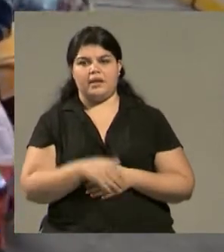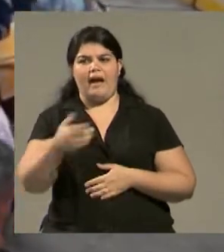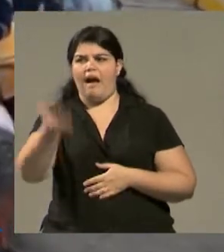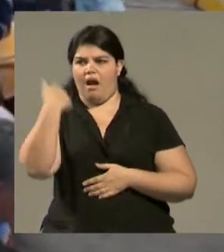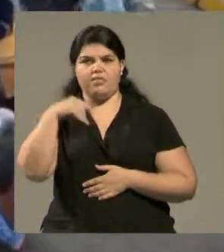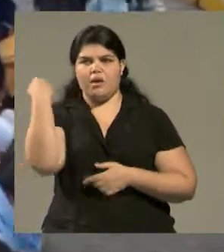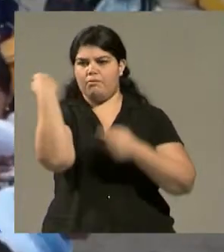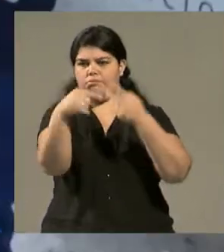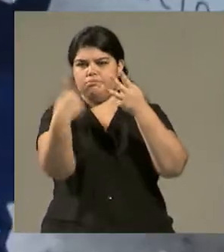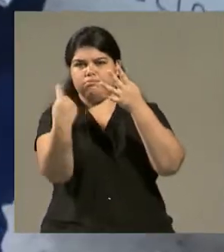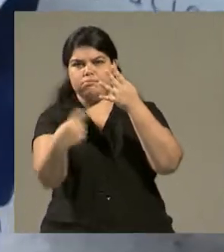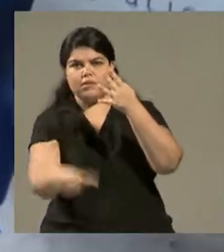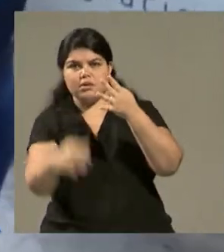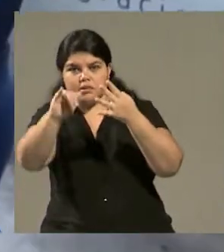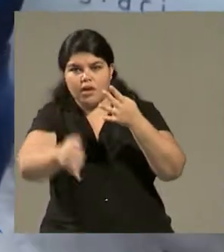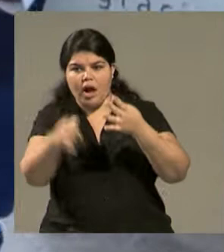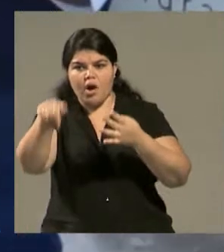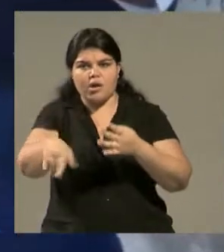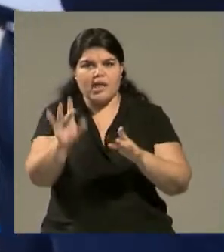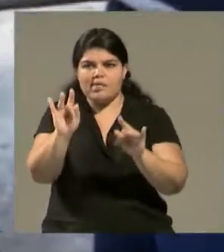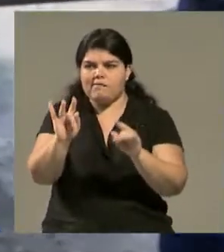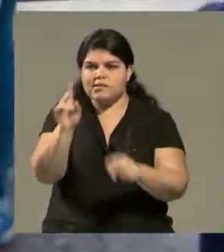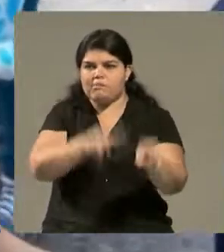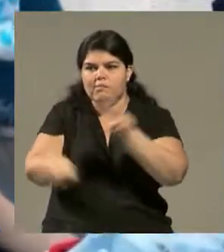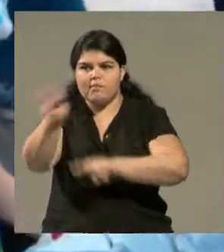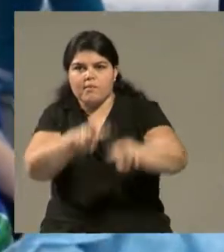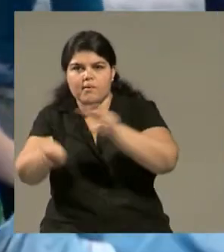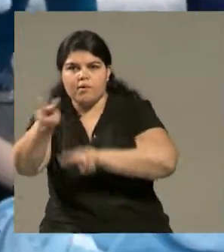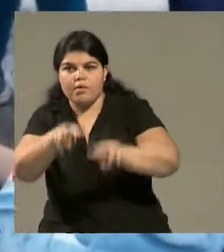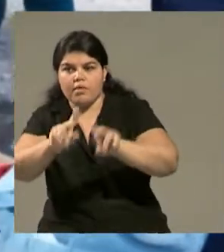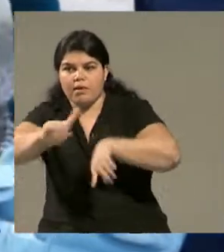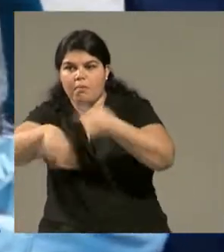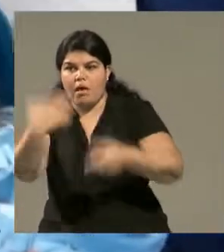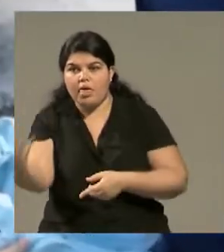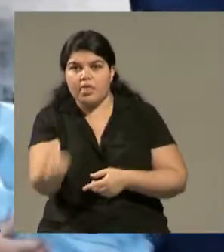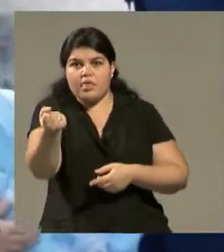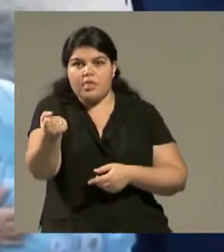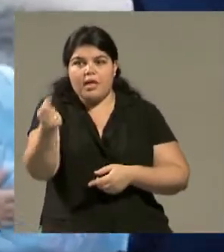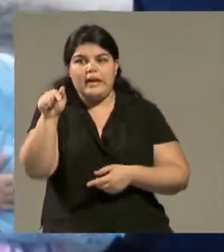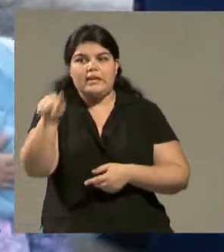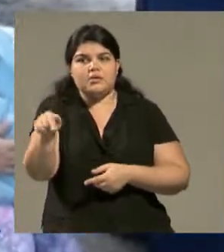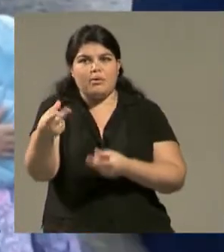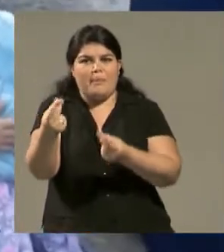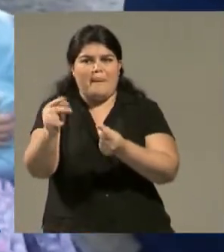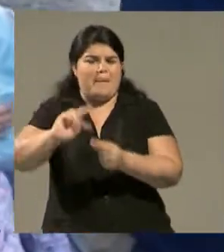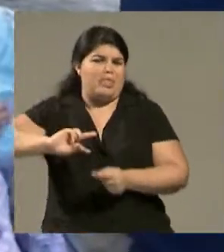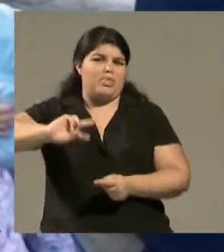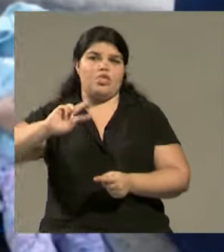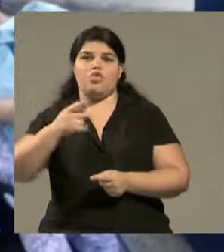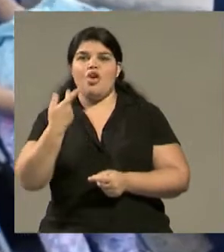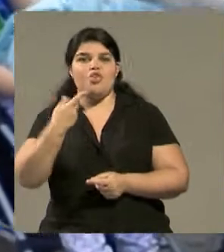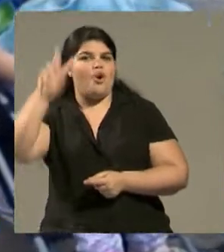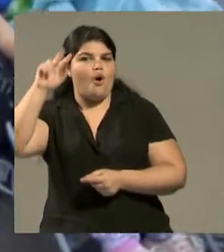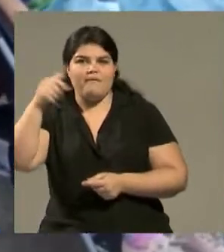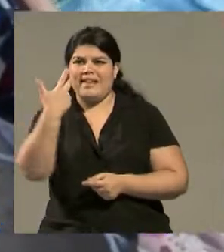variedad. Ahora difícilmente pues lo puedes conseguir, y cuando lo logras conseguir es el doble del precio, hasta el